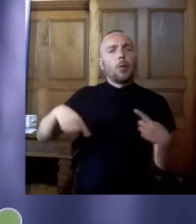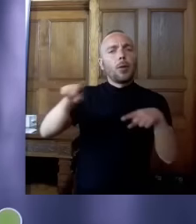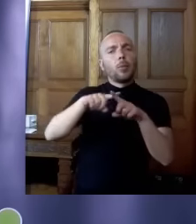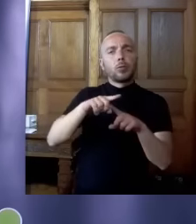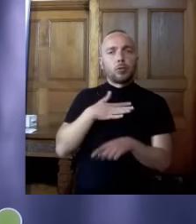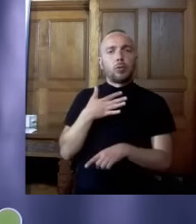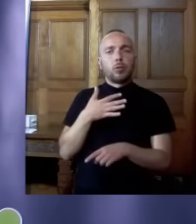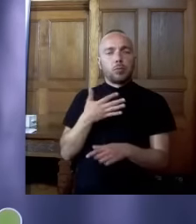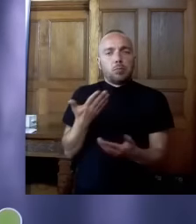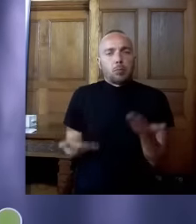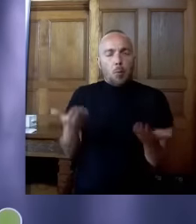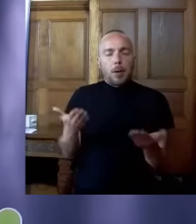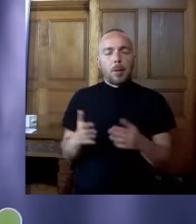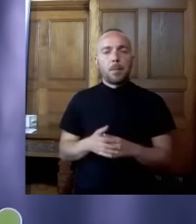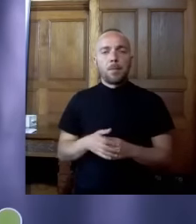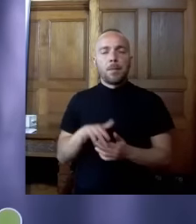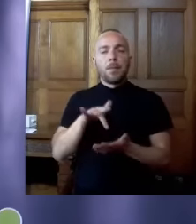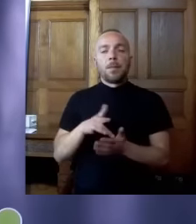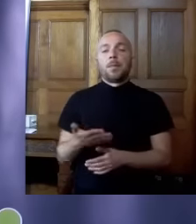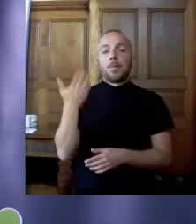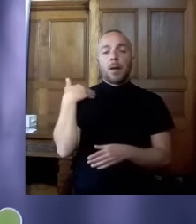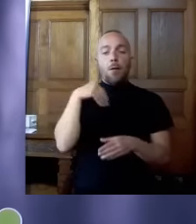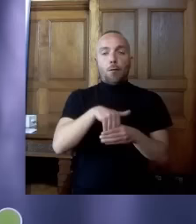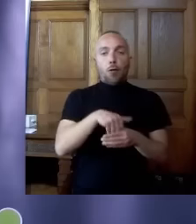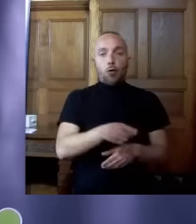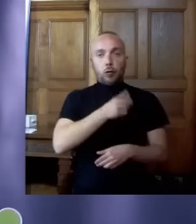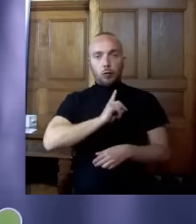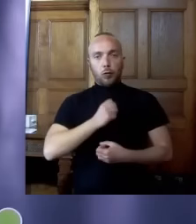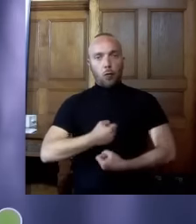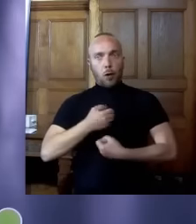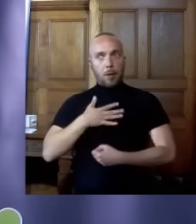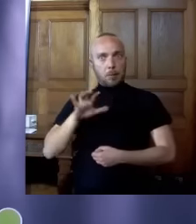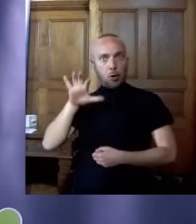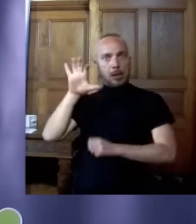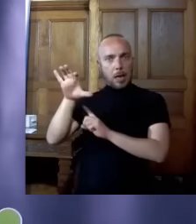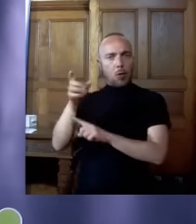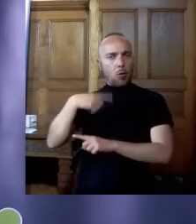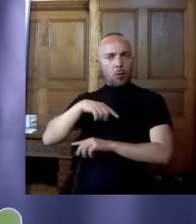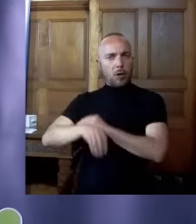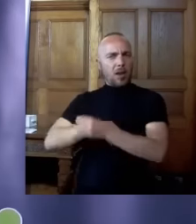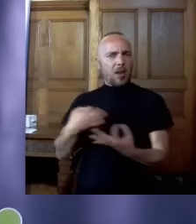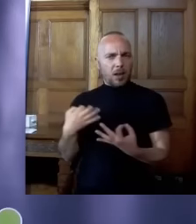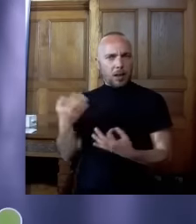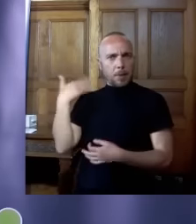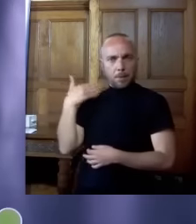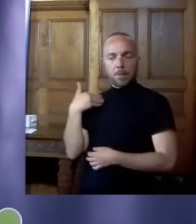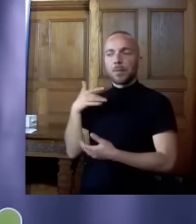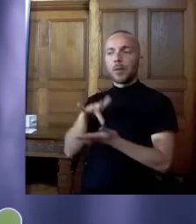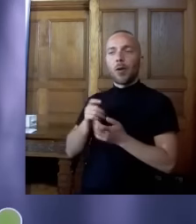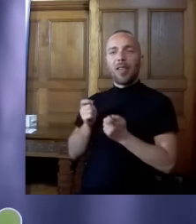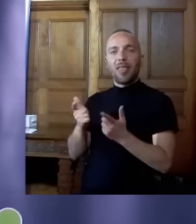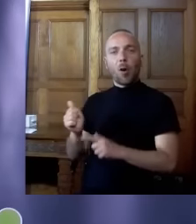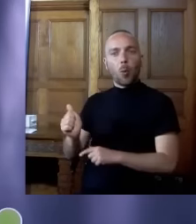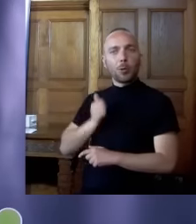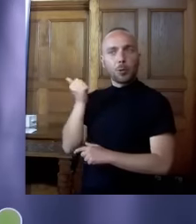comparar lo que hicimos cuando tuvimos los votos y la fuerza suficiente en el estado lo que hicimos es abrir una ventana de oportunidad